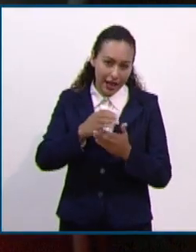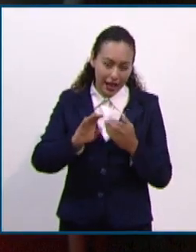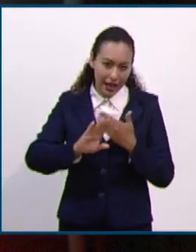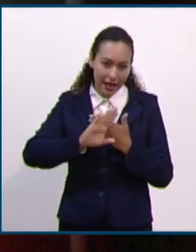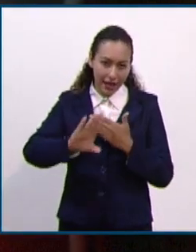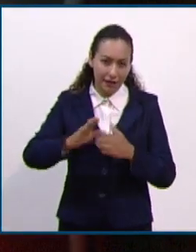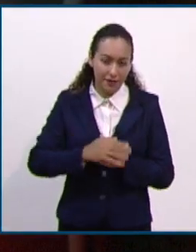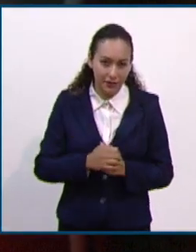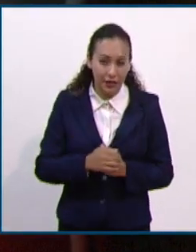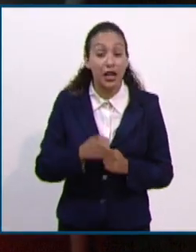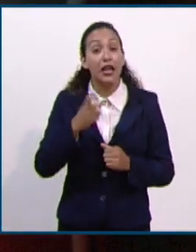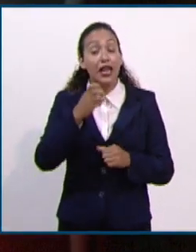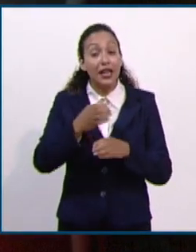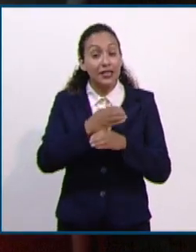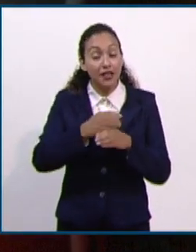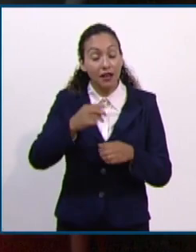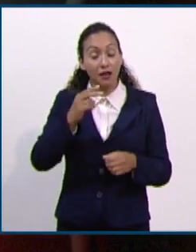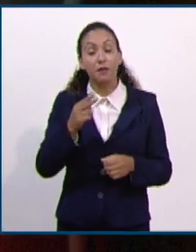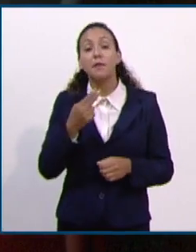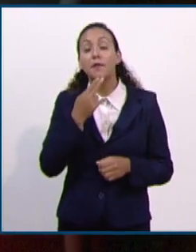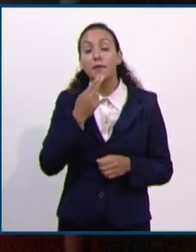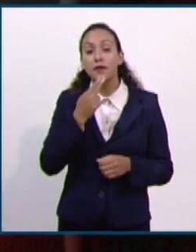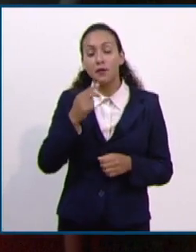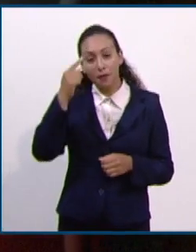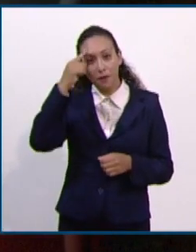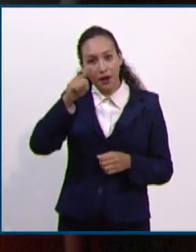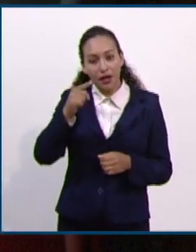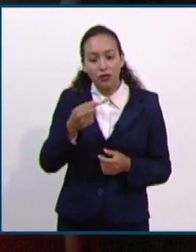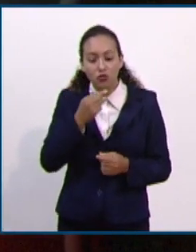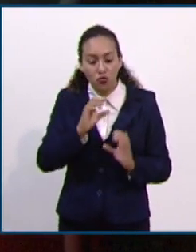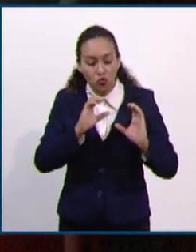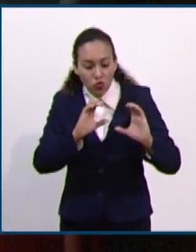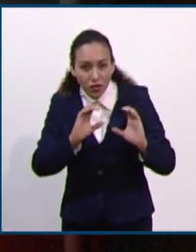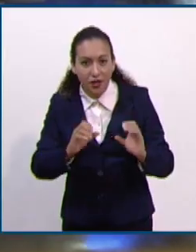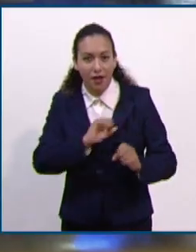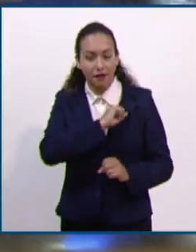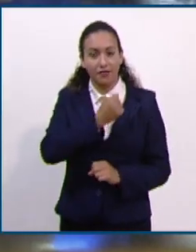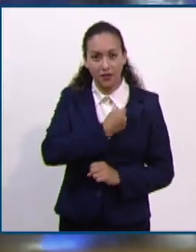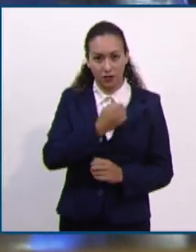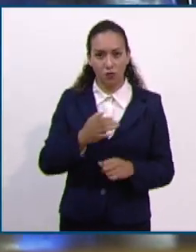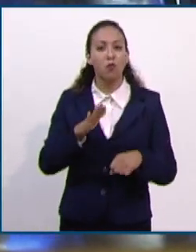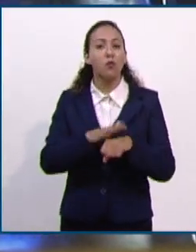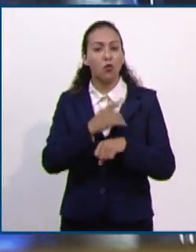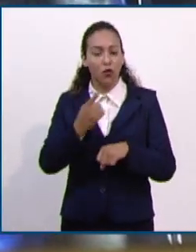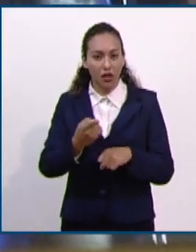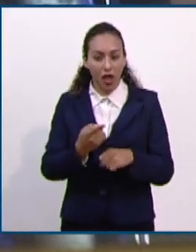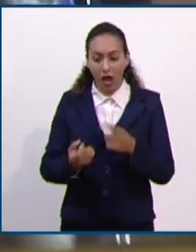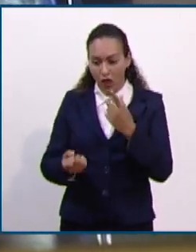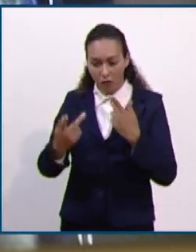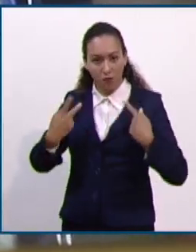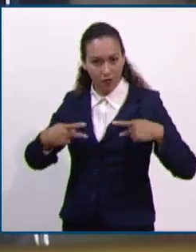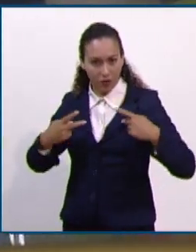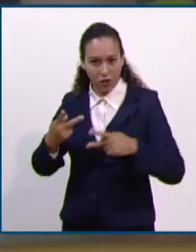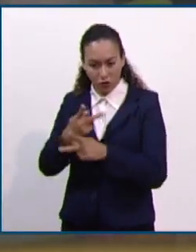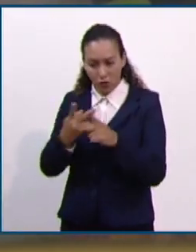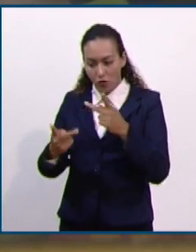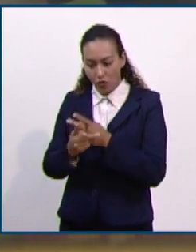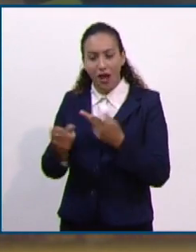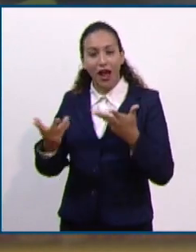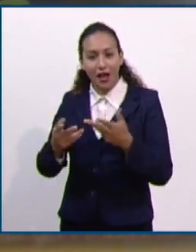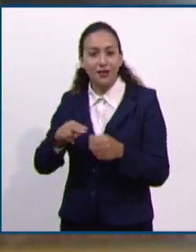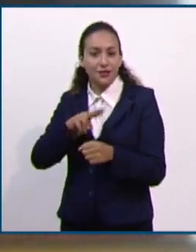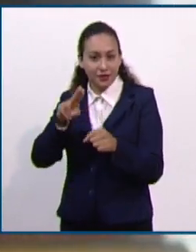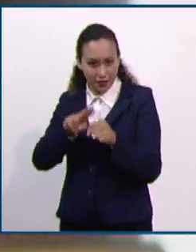trato diferenciado y generan inseguridad jurídica, pues trata de manera diferente a quienes elaboran productos con cafeína